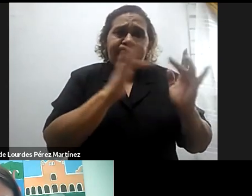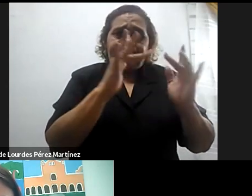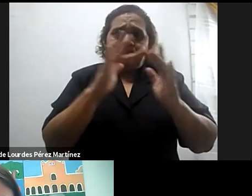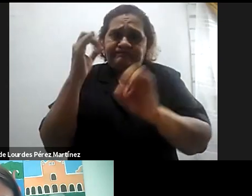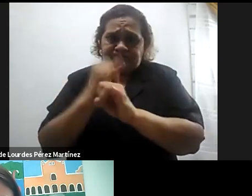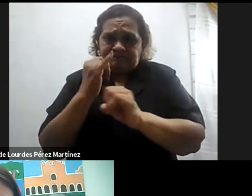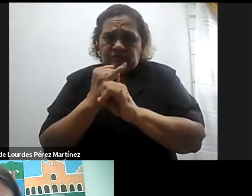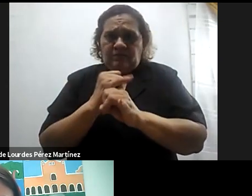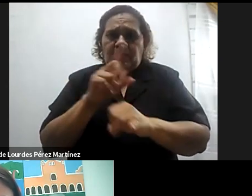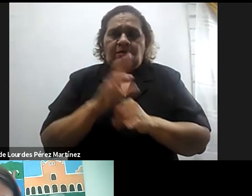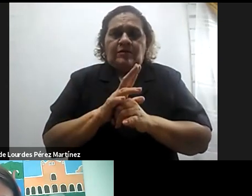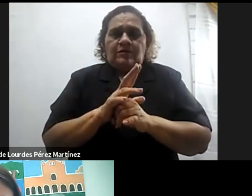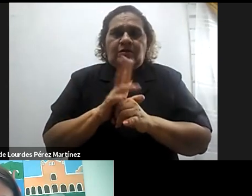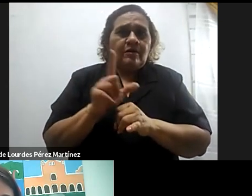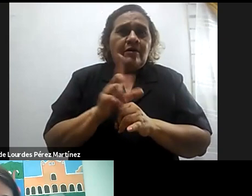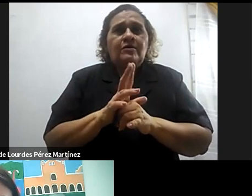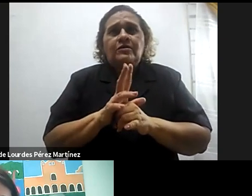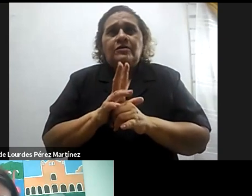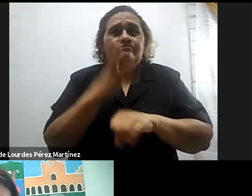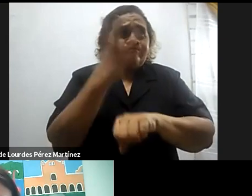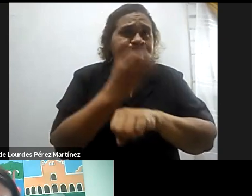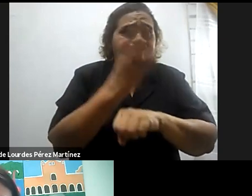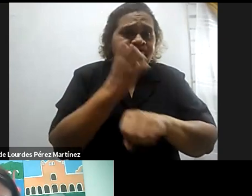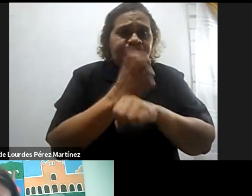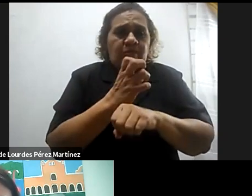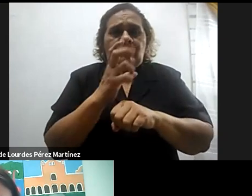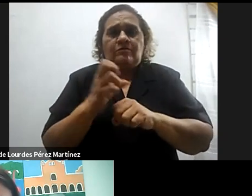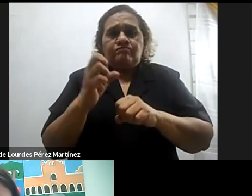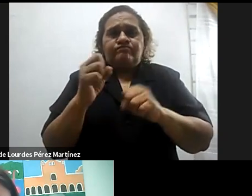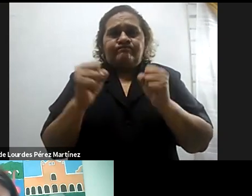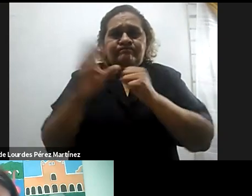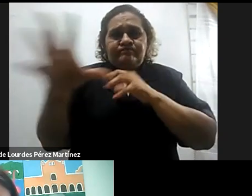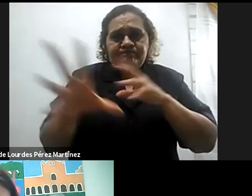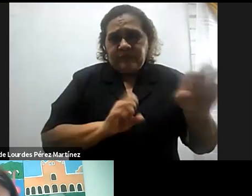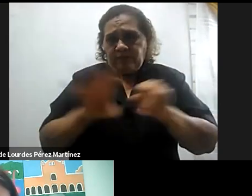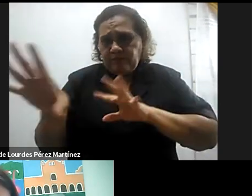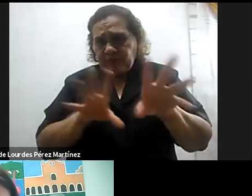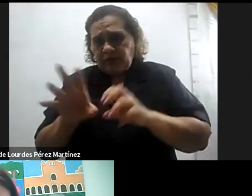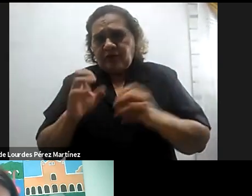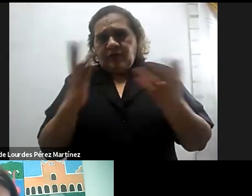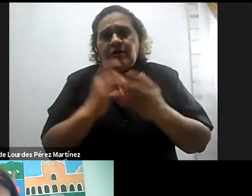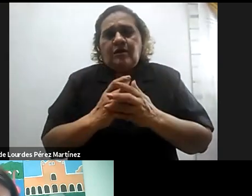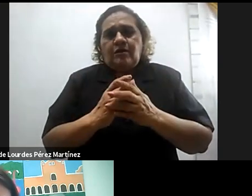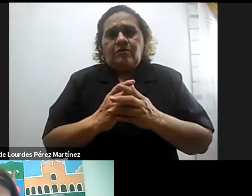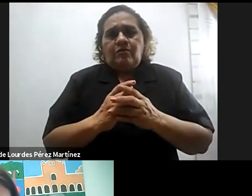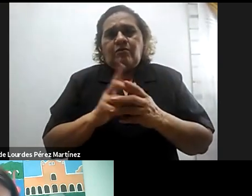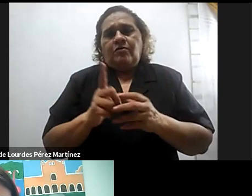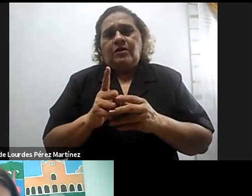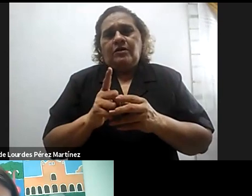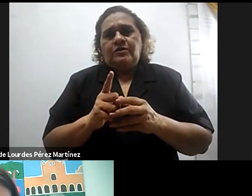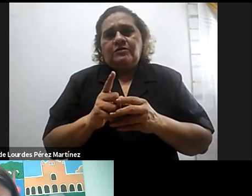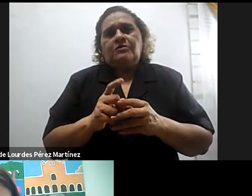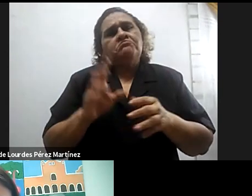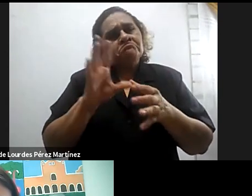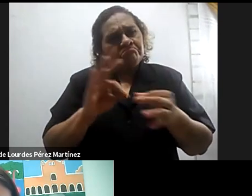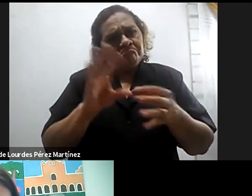tratado de adaptarnos un poco también a esta pandemia y hemos estado también haciendo algunos seminarios web con información también dirigida